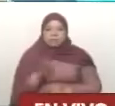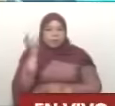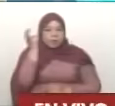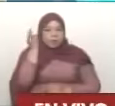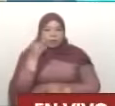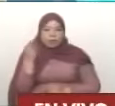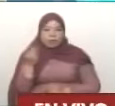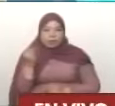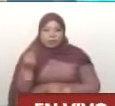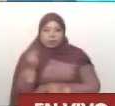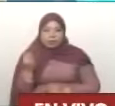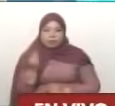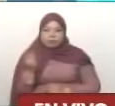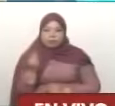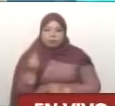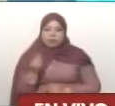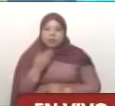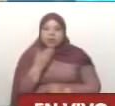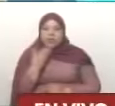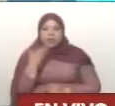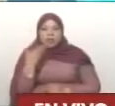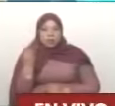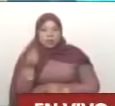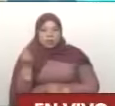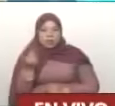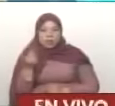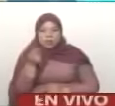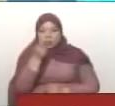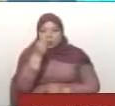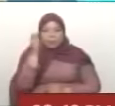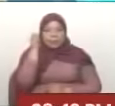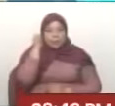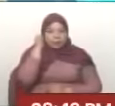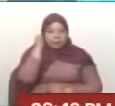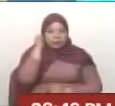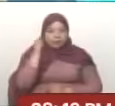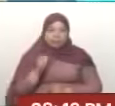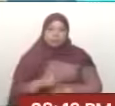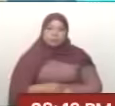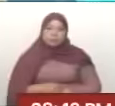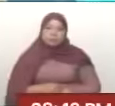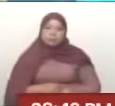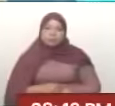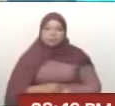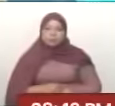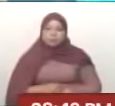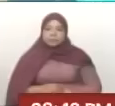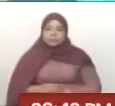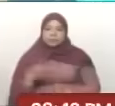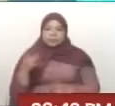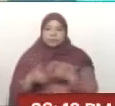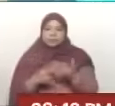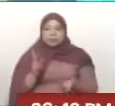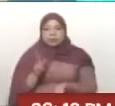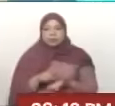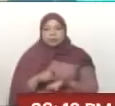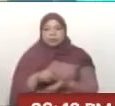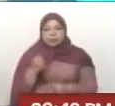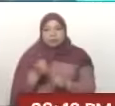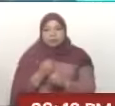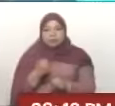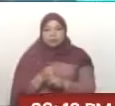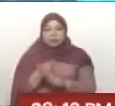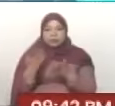muchachada, pura chama, puro chamo, de esta generación brillante, la